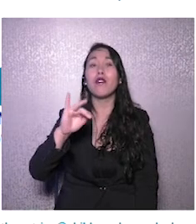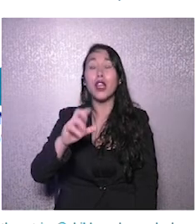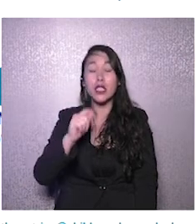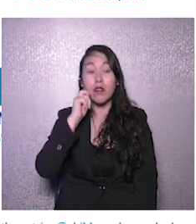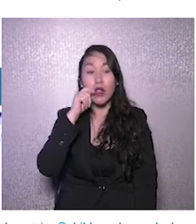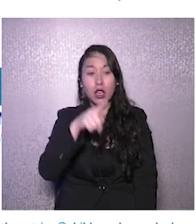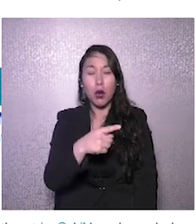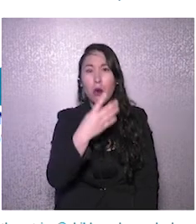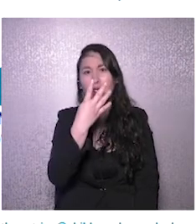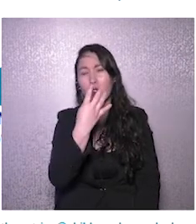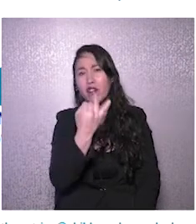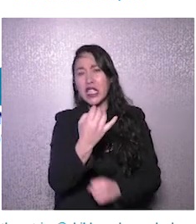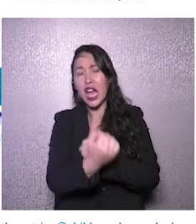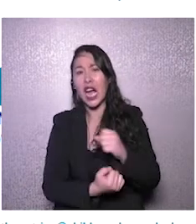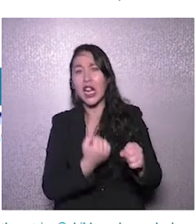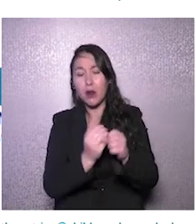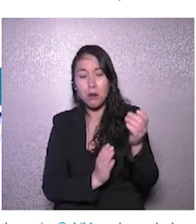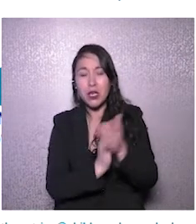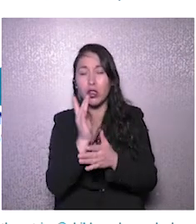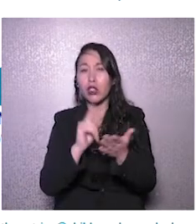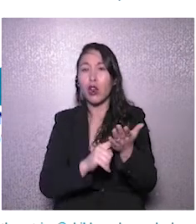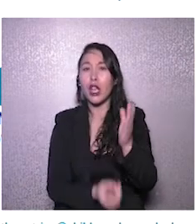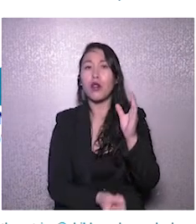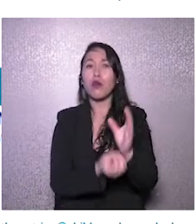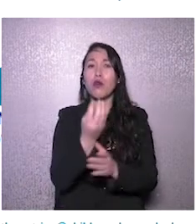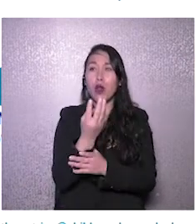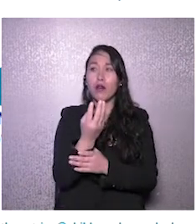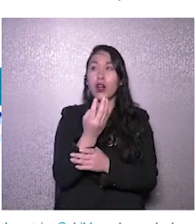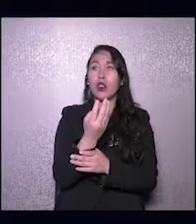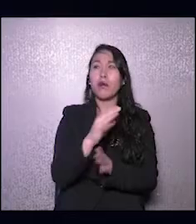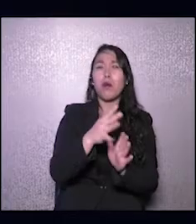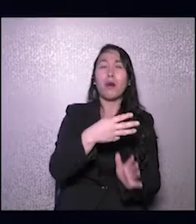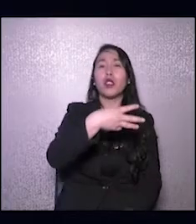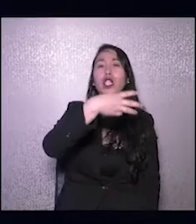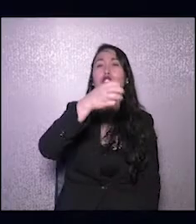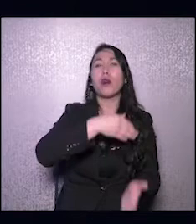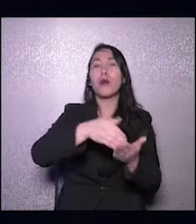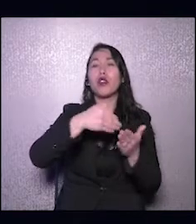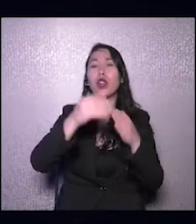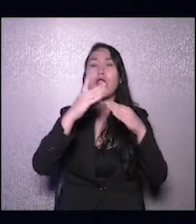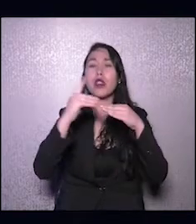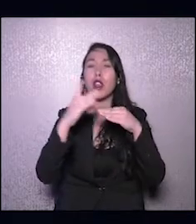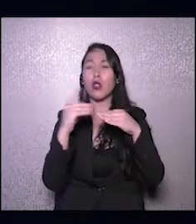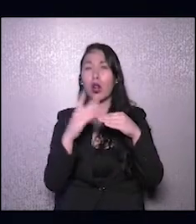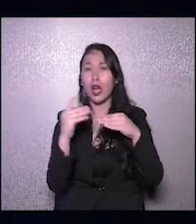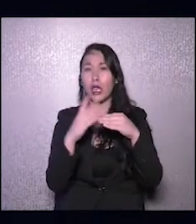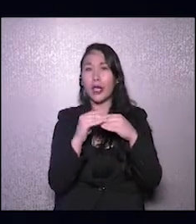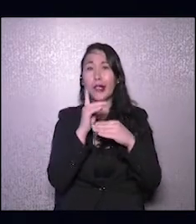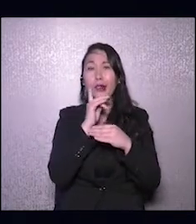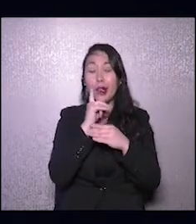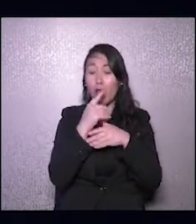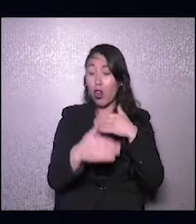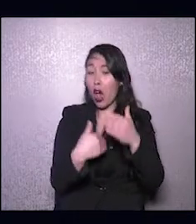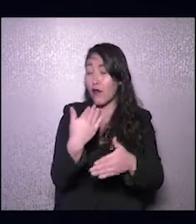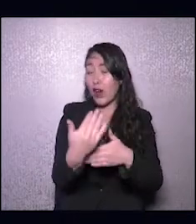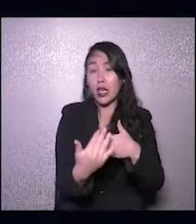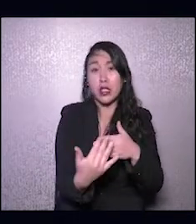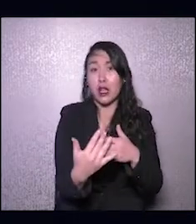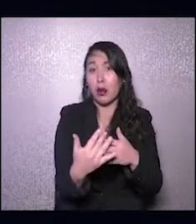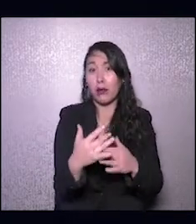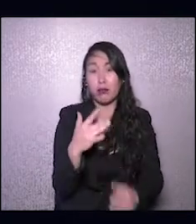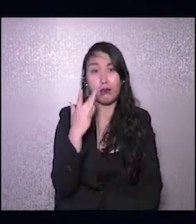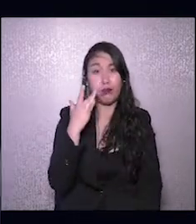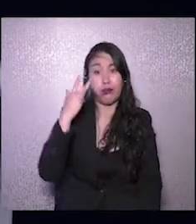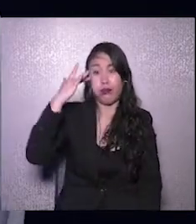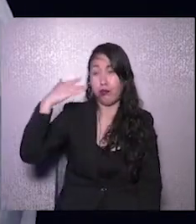¿Sí? Y una de ellas, Spark Technologies, una valoración como de $300 millones que tienen los avances de punta en terapia génica.